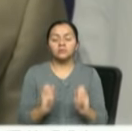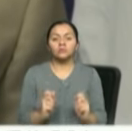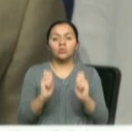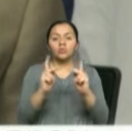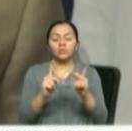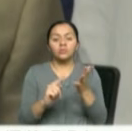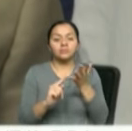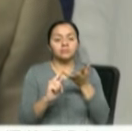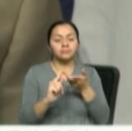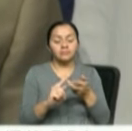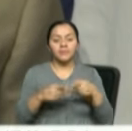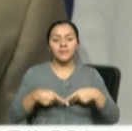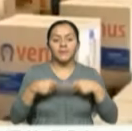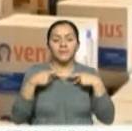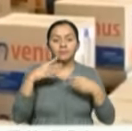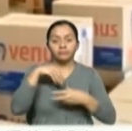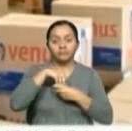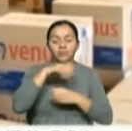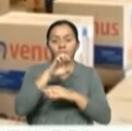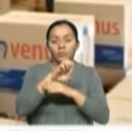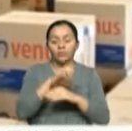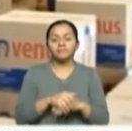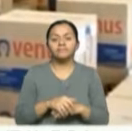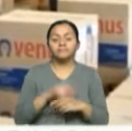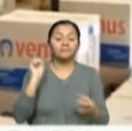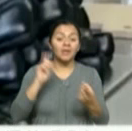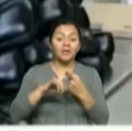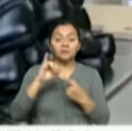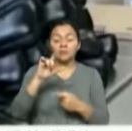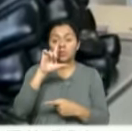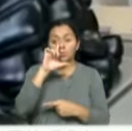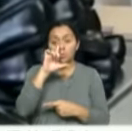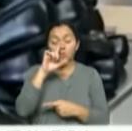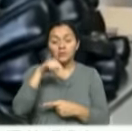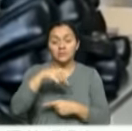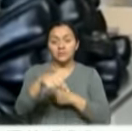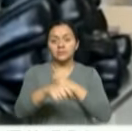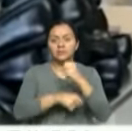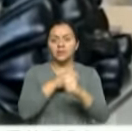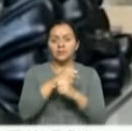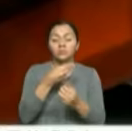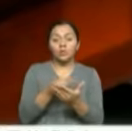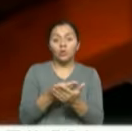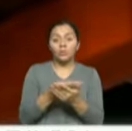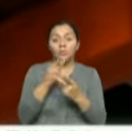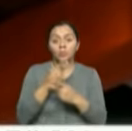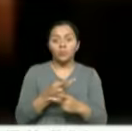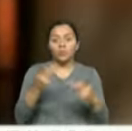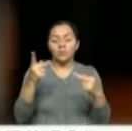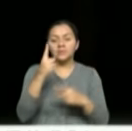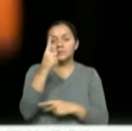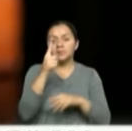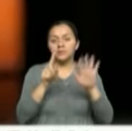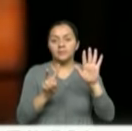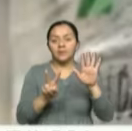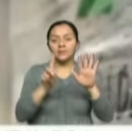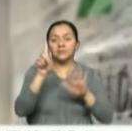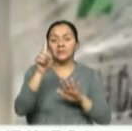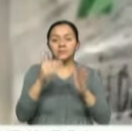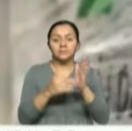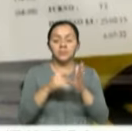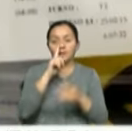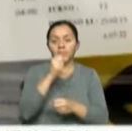oportunidades de vivir en este país. Hasta julio de este año, la compra pública ha permitido mantener 126 mil empleos